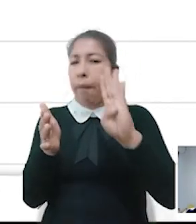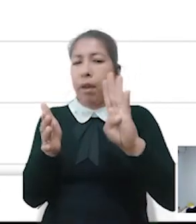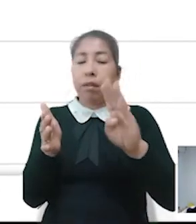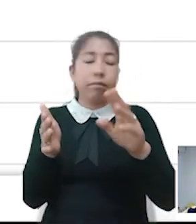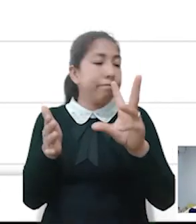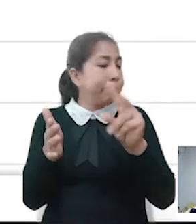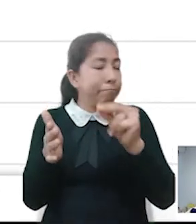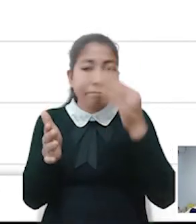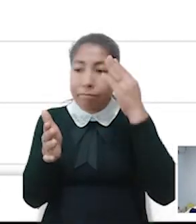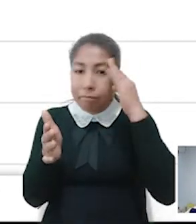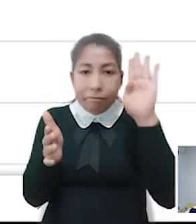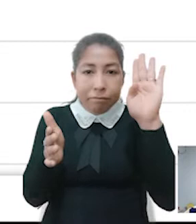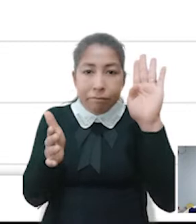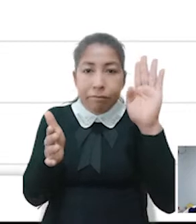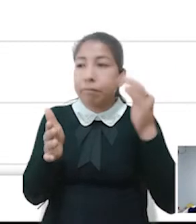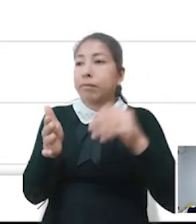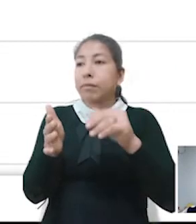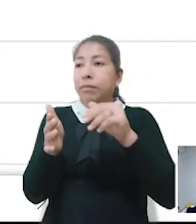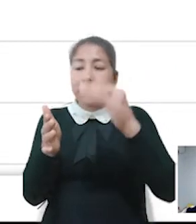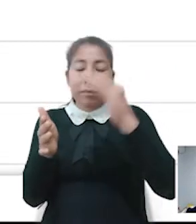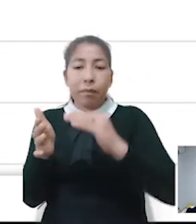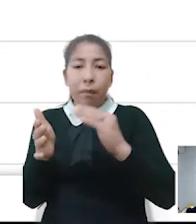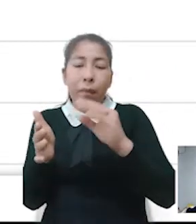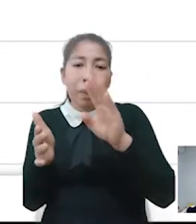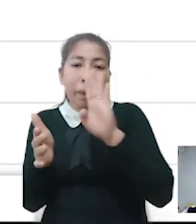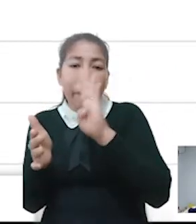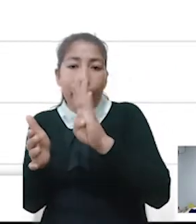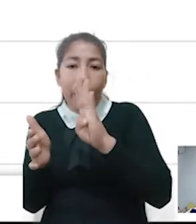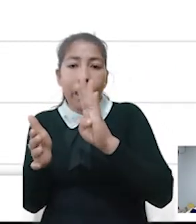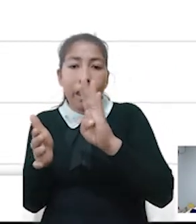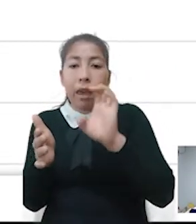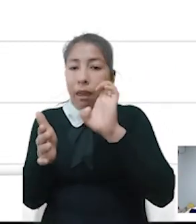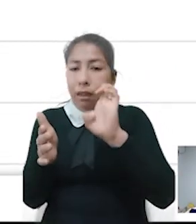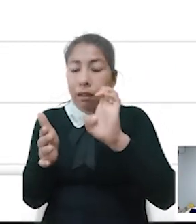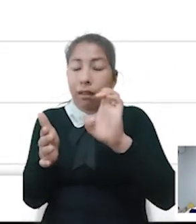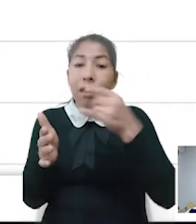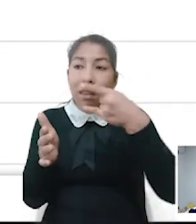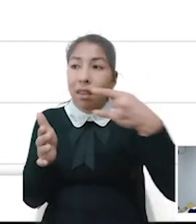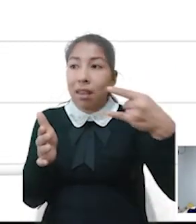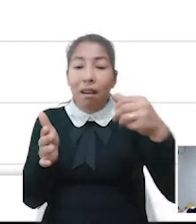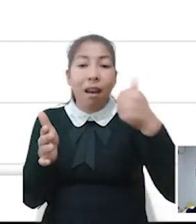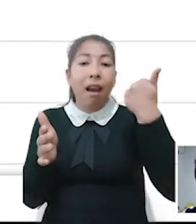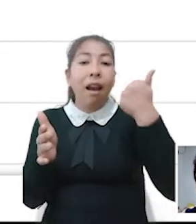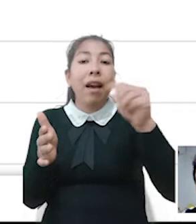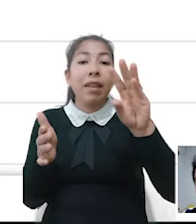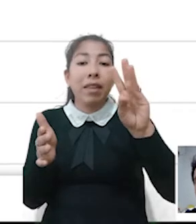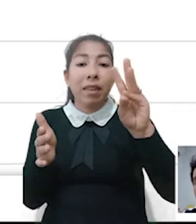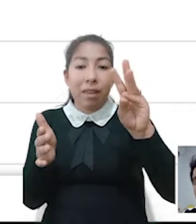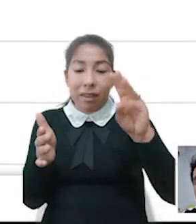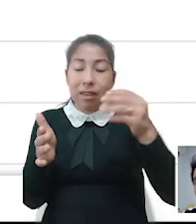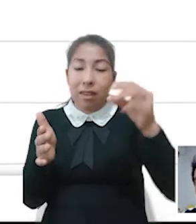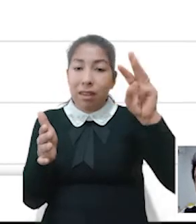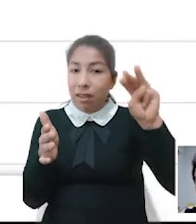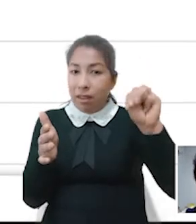se encuentra con un signo de interrogación. Luego dice el segmento BE mide 17 metros. El